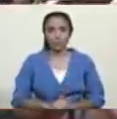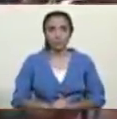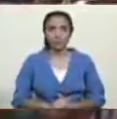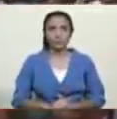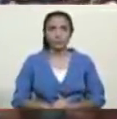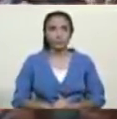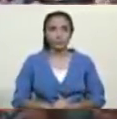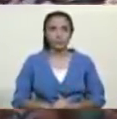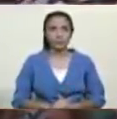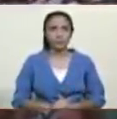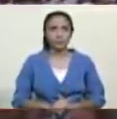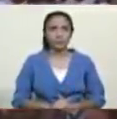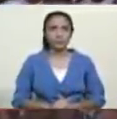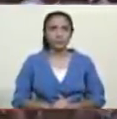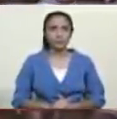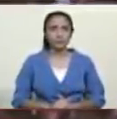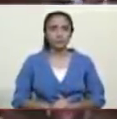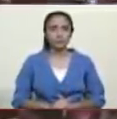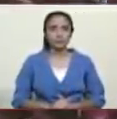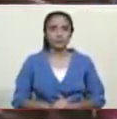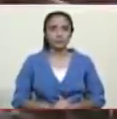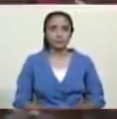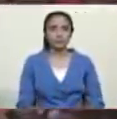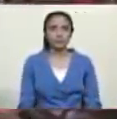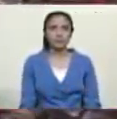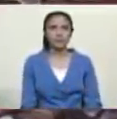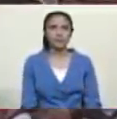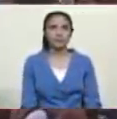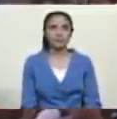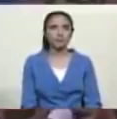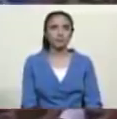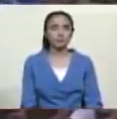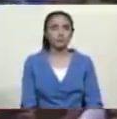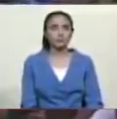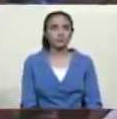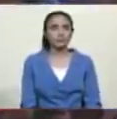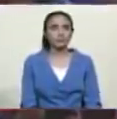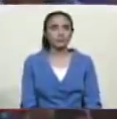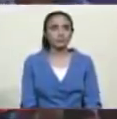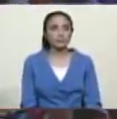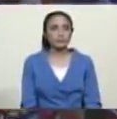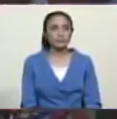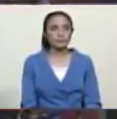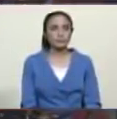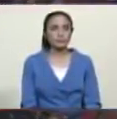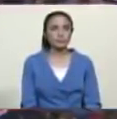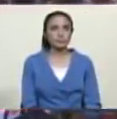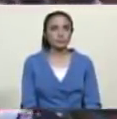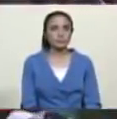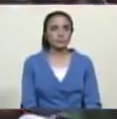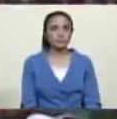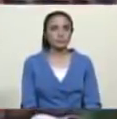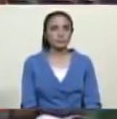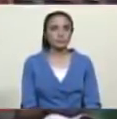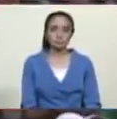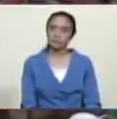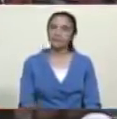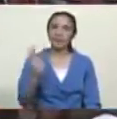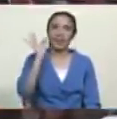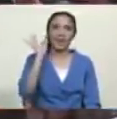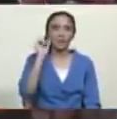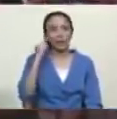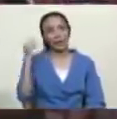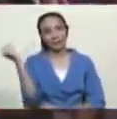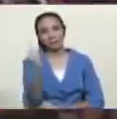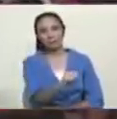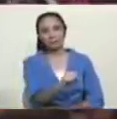No creo. ¿Las mujeres dejarán